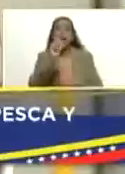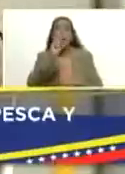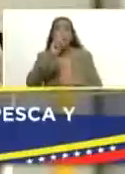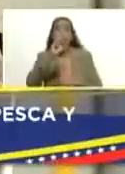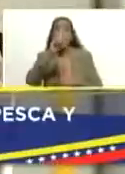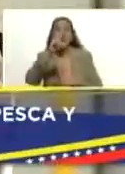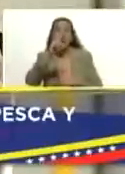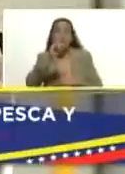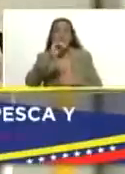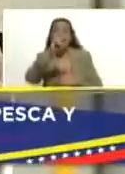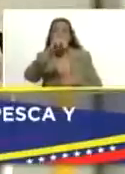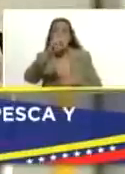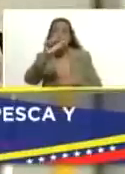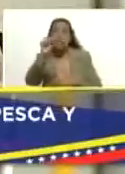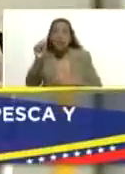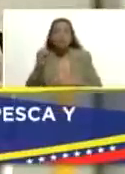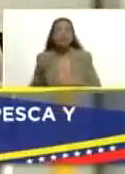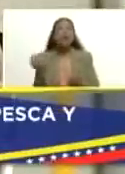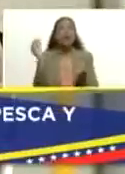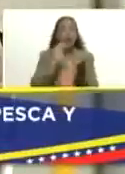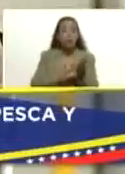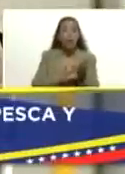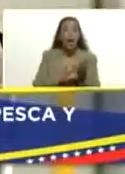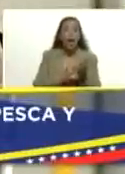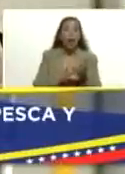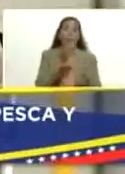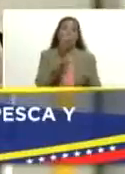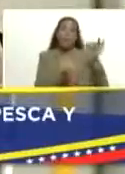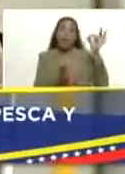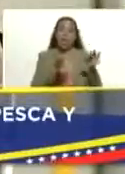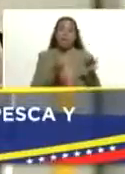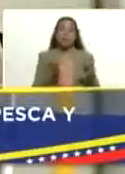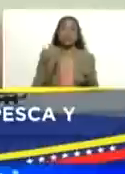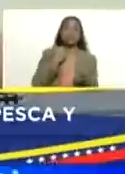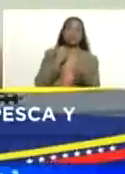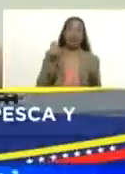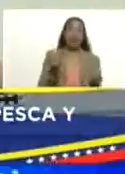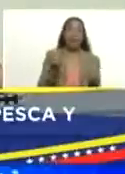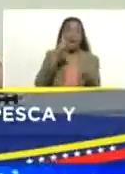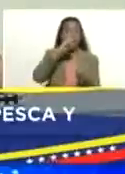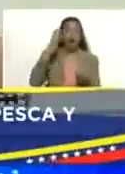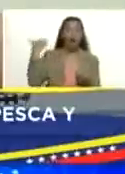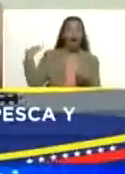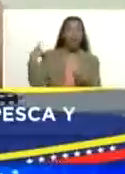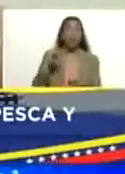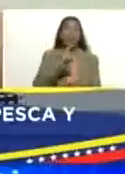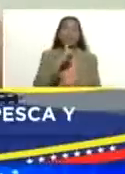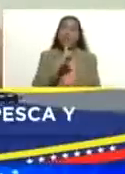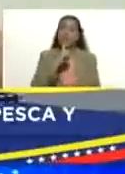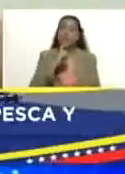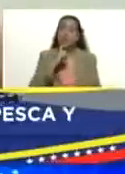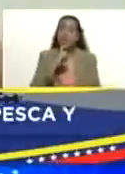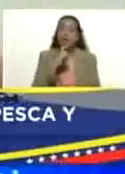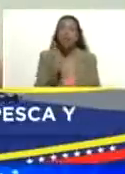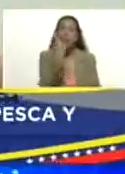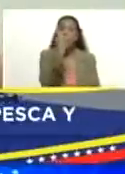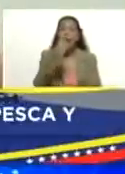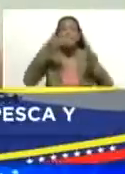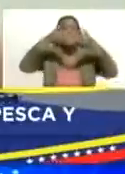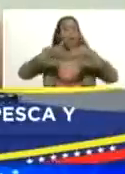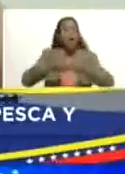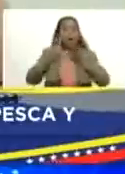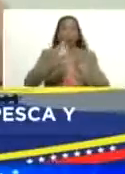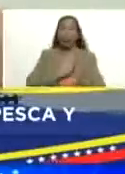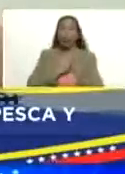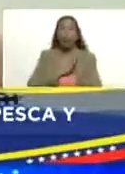y ahí, antes que después me linchen los pescadores, en esa época tan difícil, presidente, ni un solo pescador se